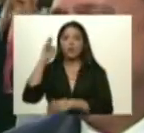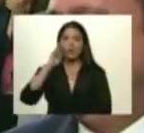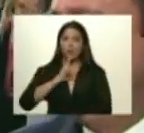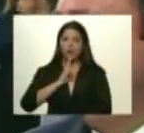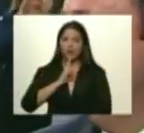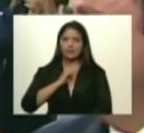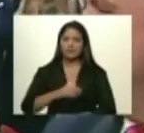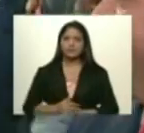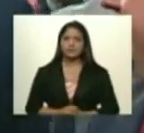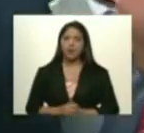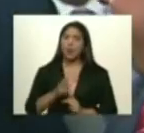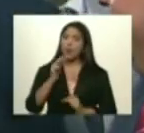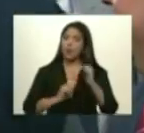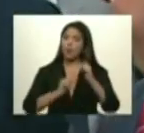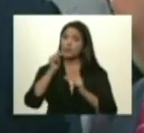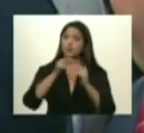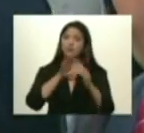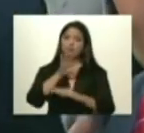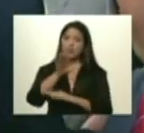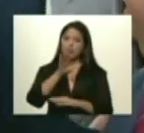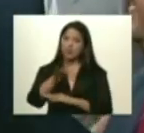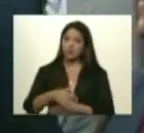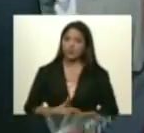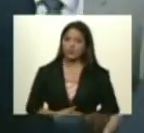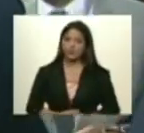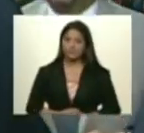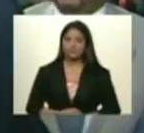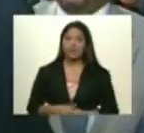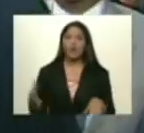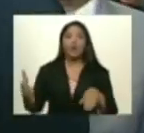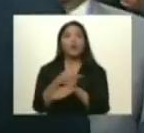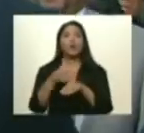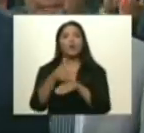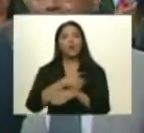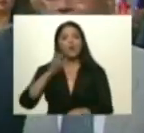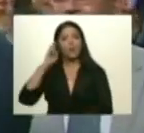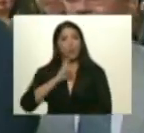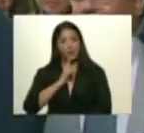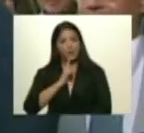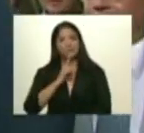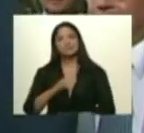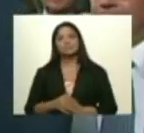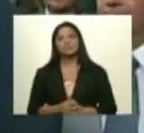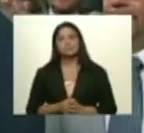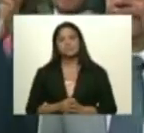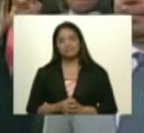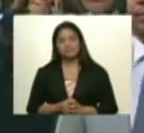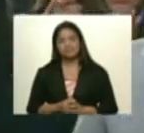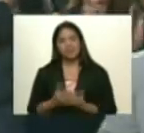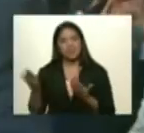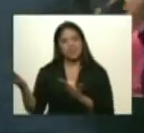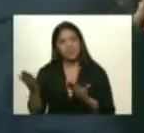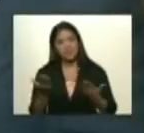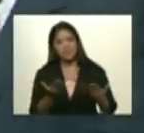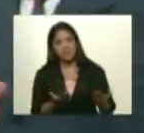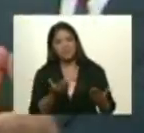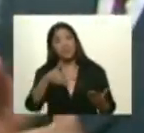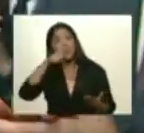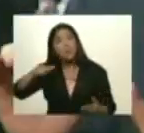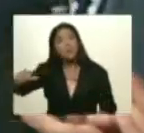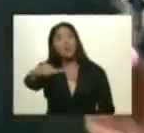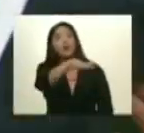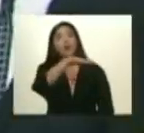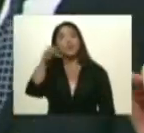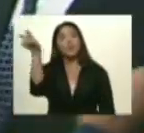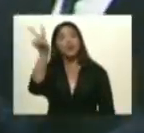Construyendo Futuro. En nombre del gobierno bolivariano le damos la más cordial bienvenida a todo el